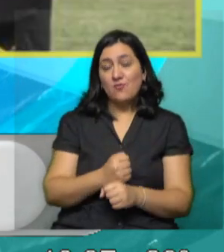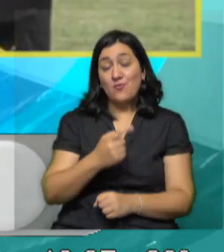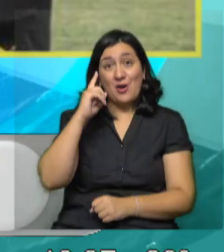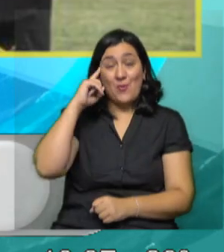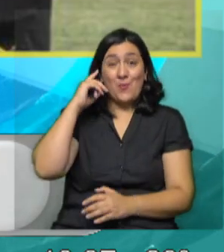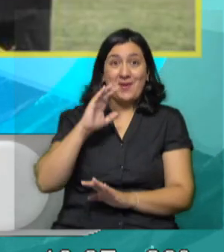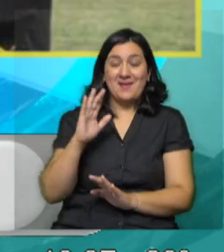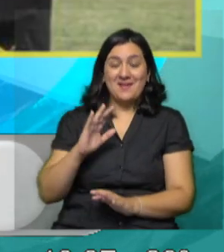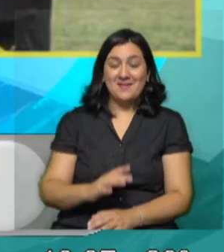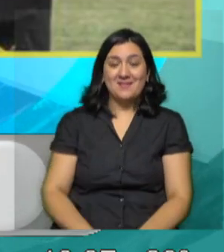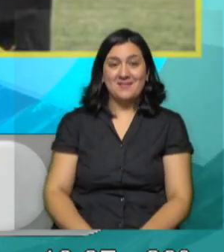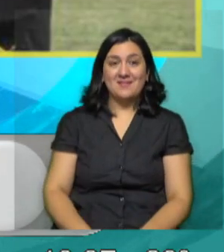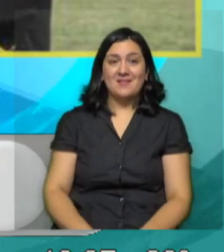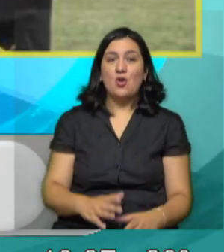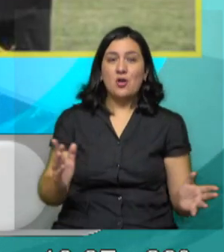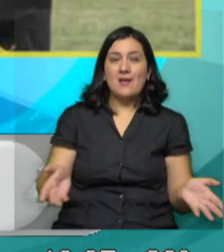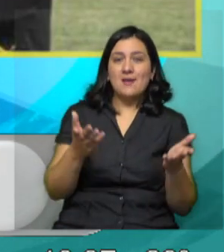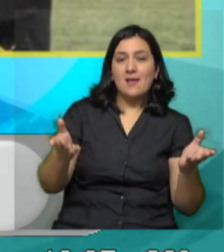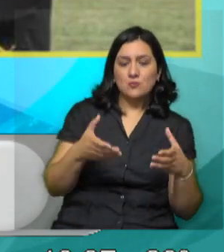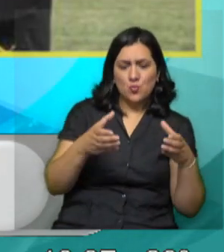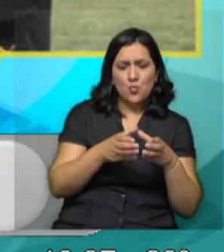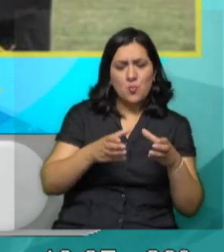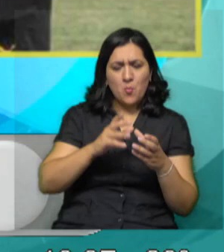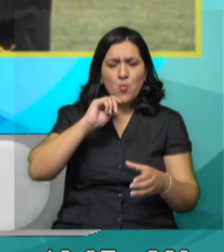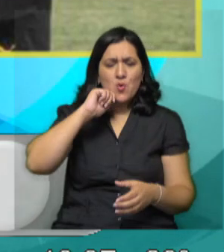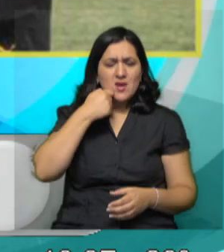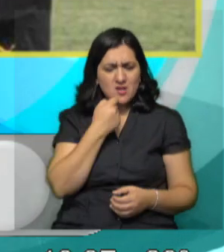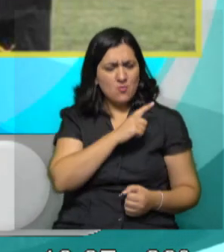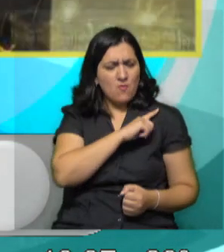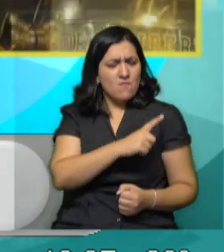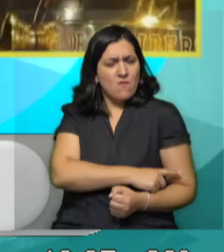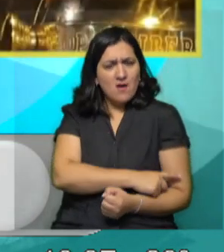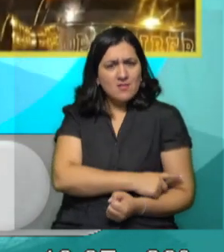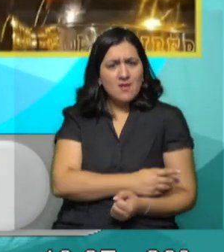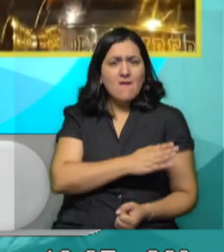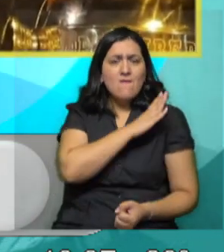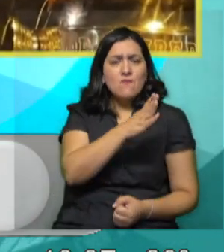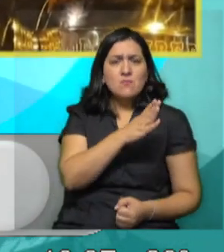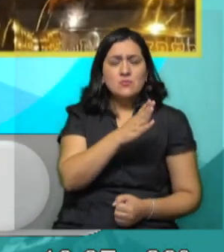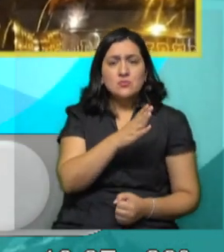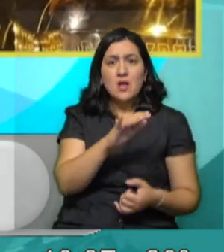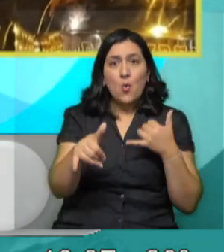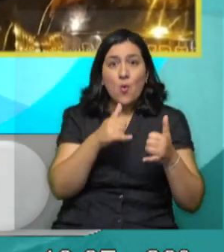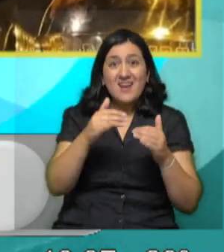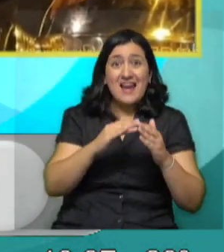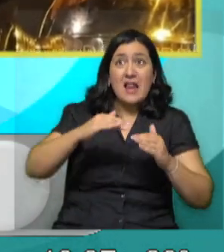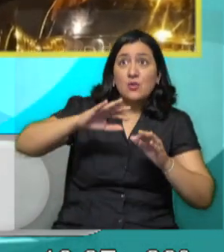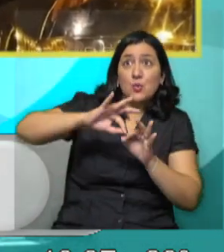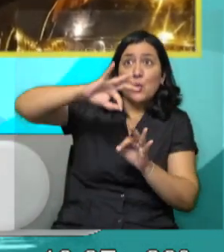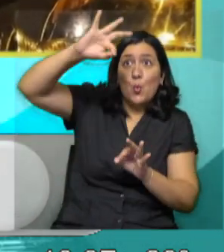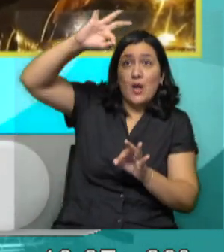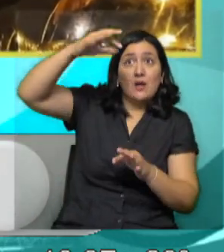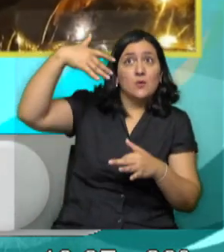Sinceramente, en lo que generamos, un grupo muy fuerte. Fuimos a jugar a la altura con una serie